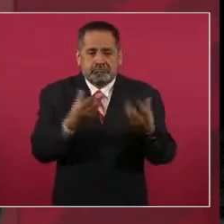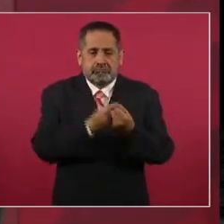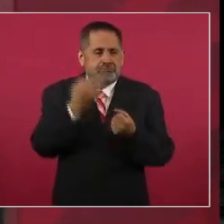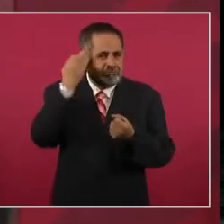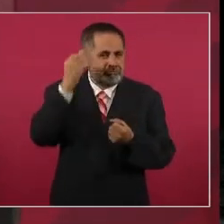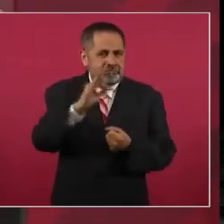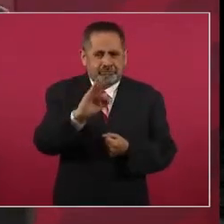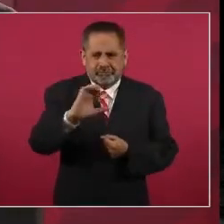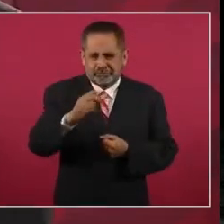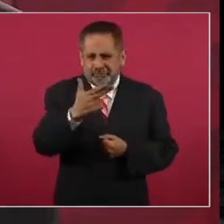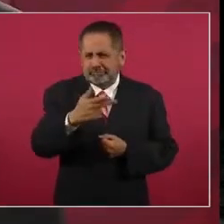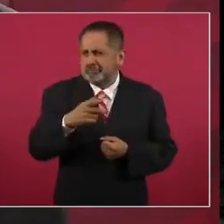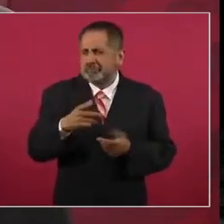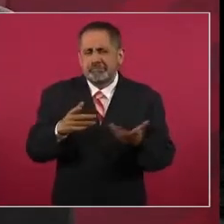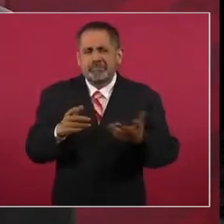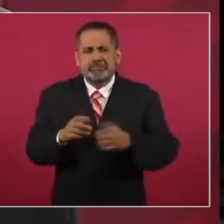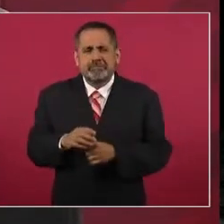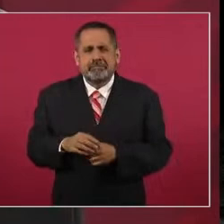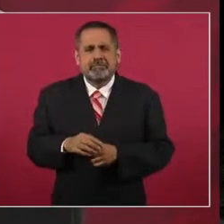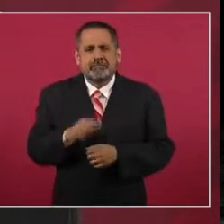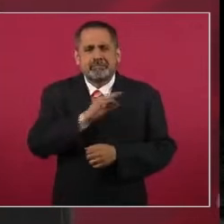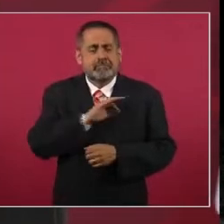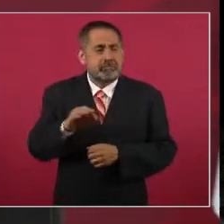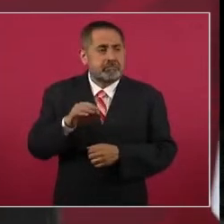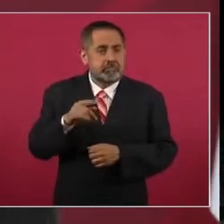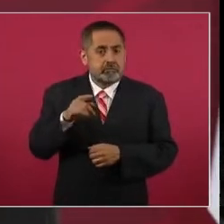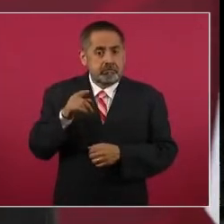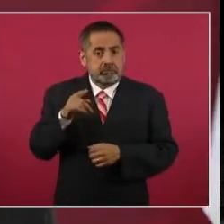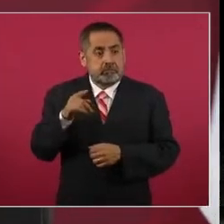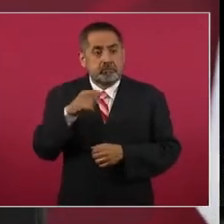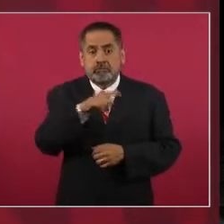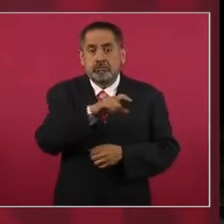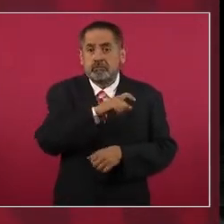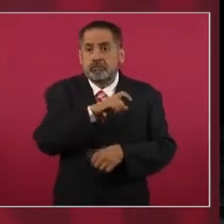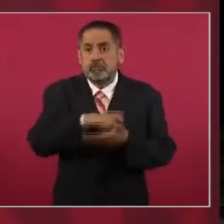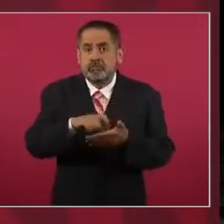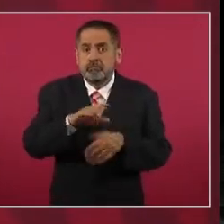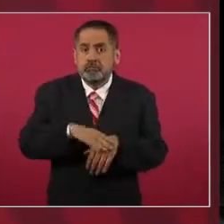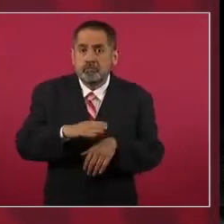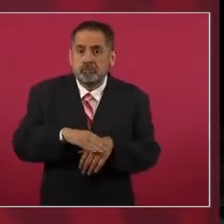creo que estamos en el 50 y se va a llegar al 65 y además llegó